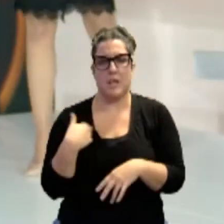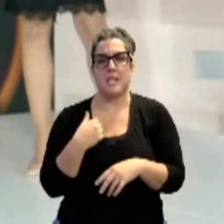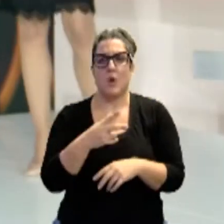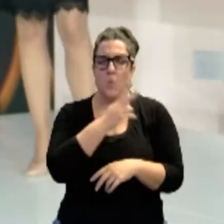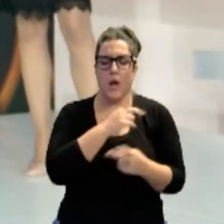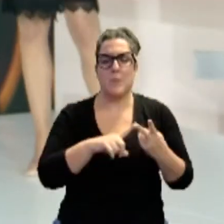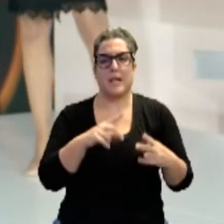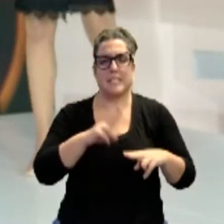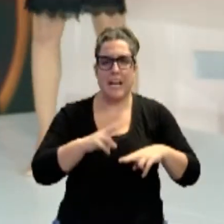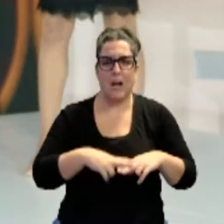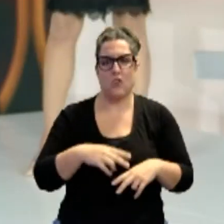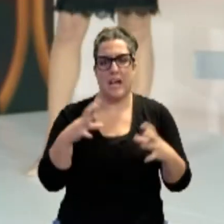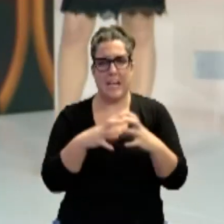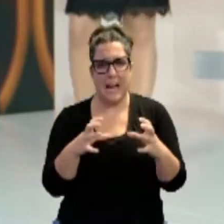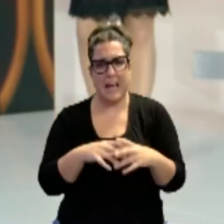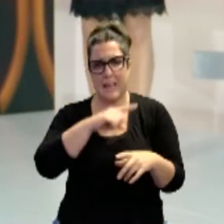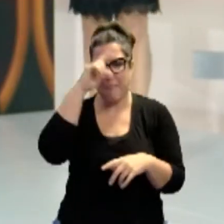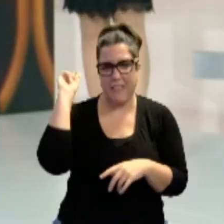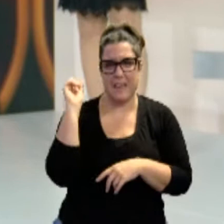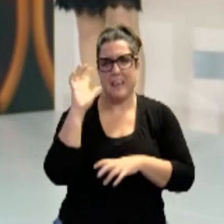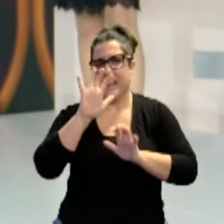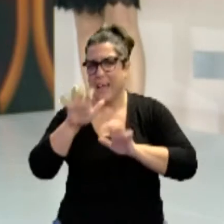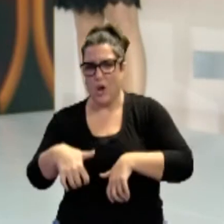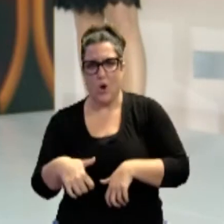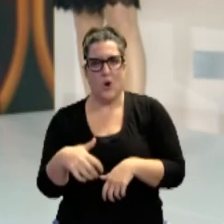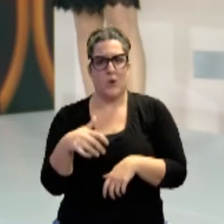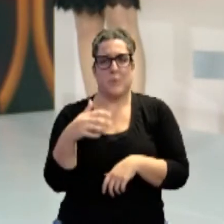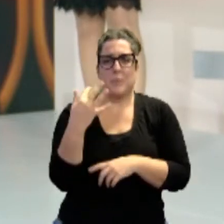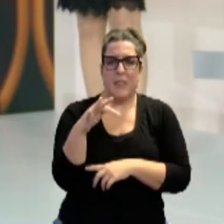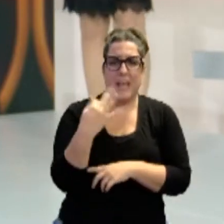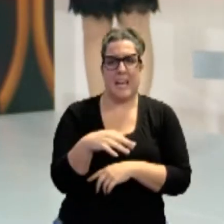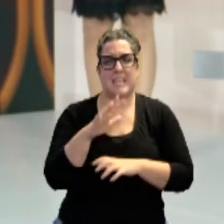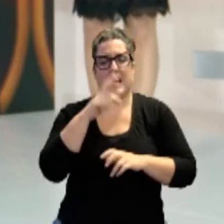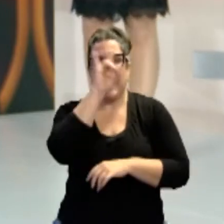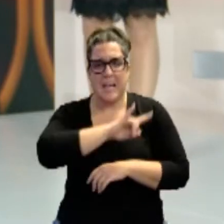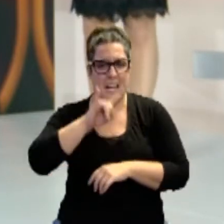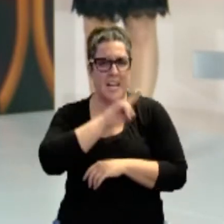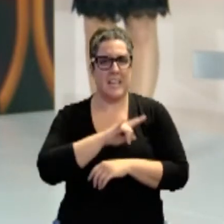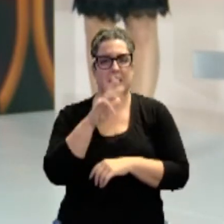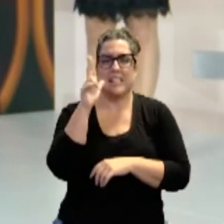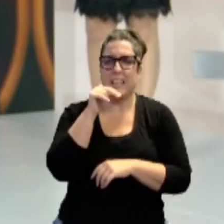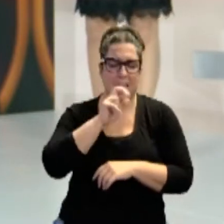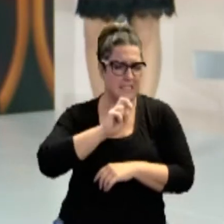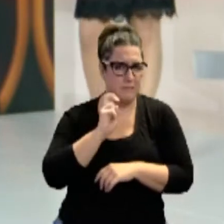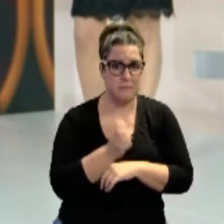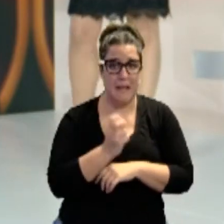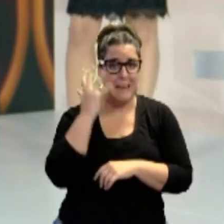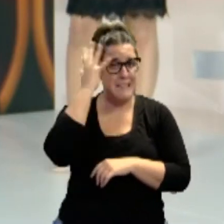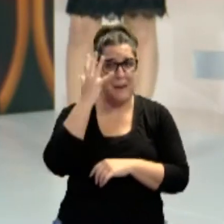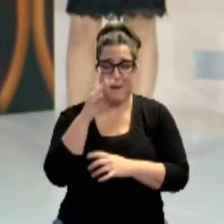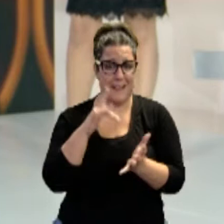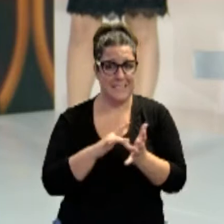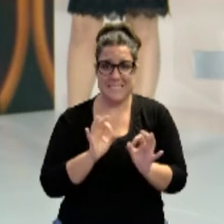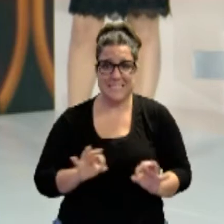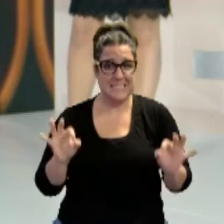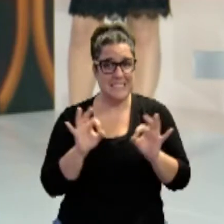Granada, Madrid, León, Pontevedra, Vizcaya, Canarias, Alicante y un largo etcétera. Navarra no veía un décimo premiado cuidado de este